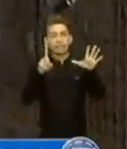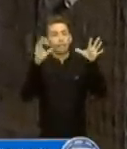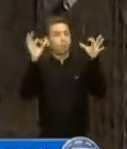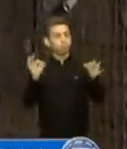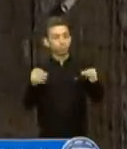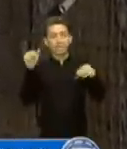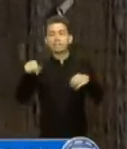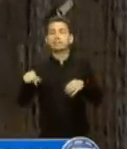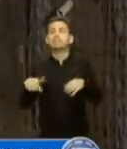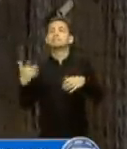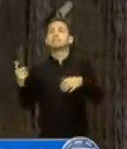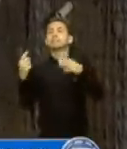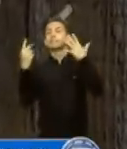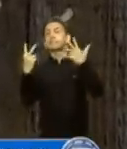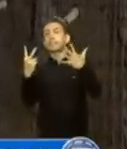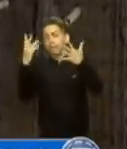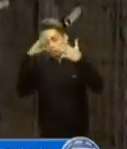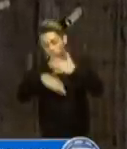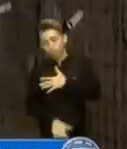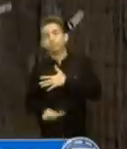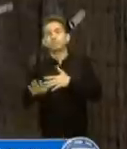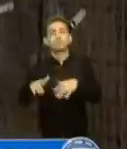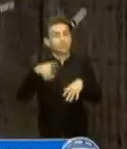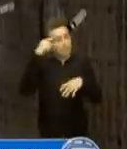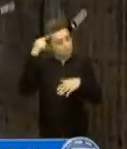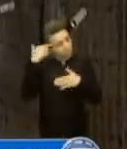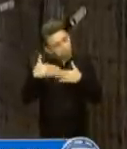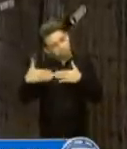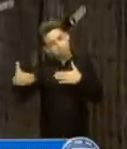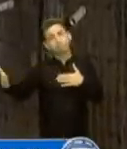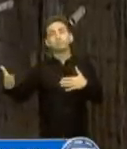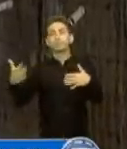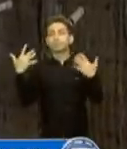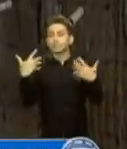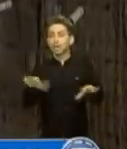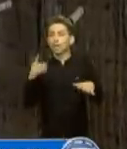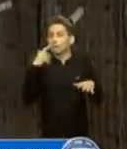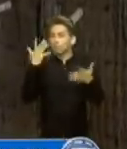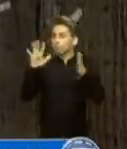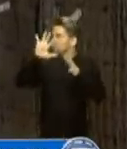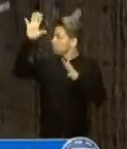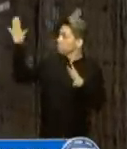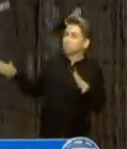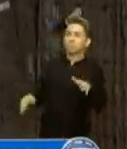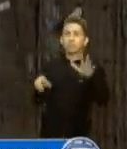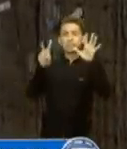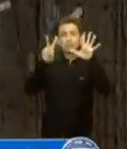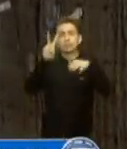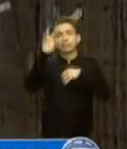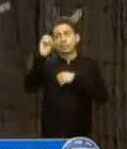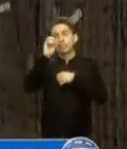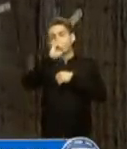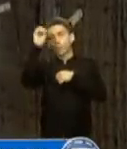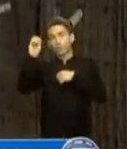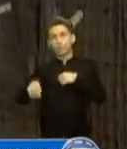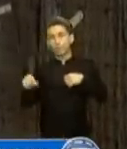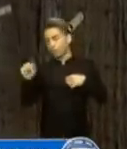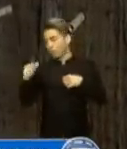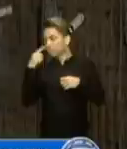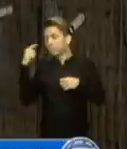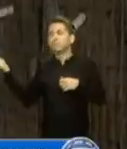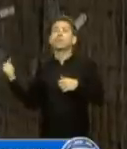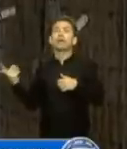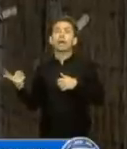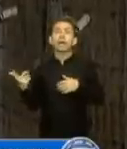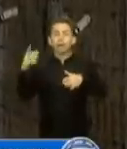7 y el trabajo avanza. Llegamos ya a un 70%, es lo que el día de hoy estamos viendo aquí. Y este